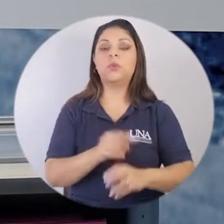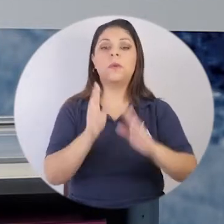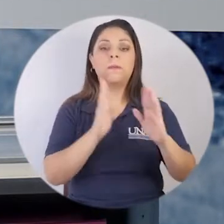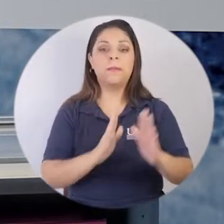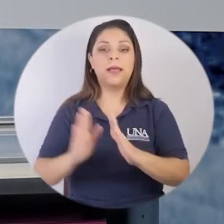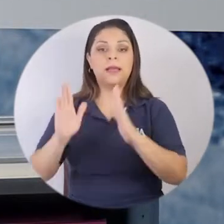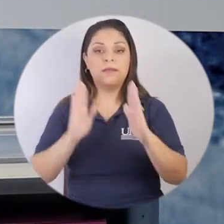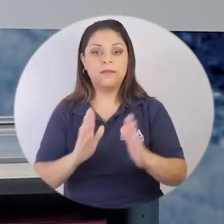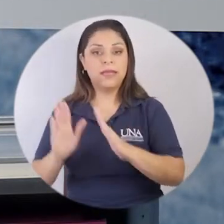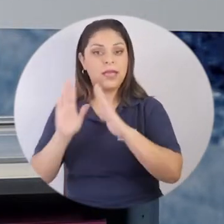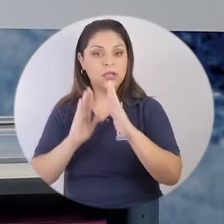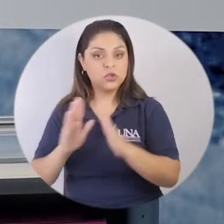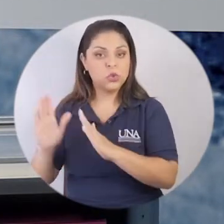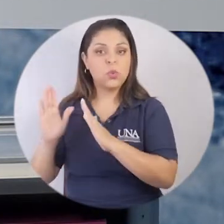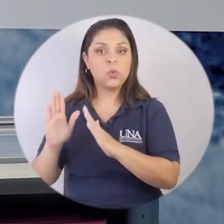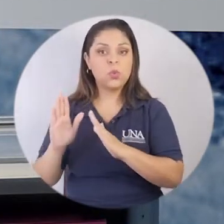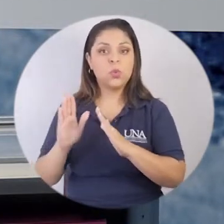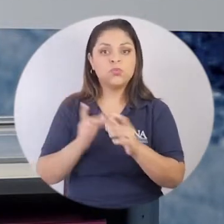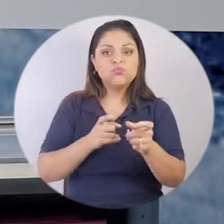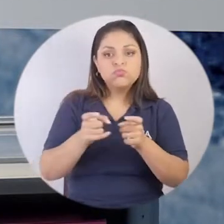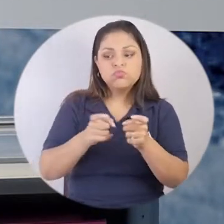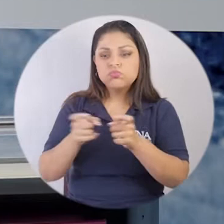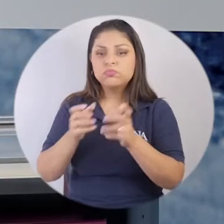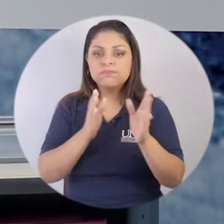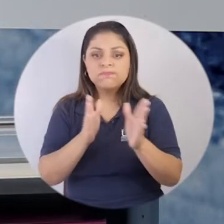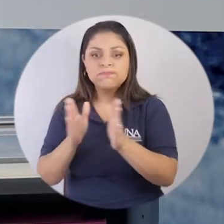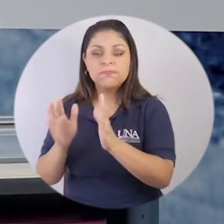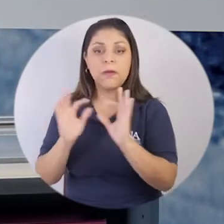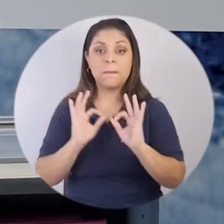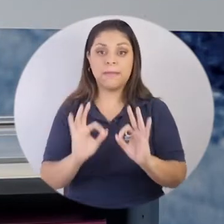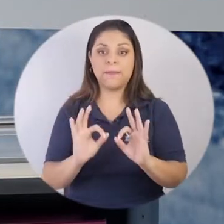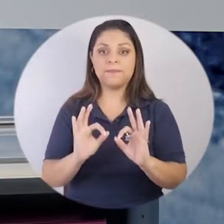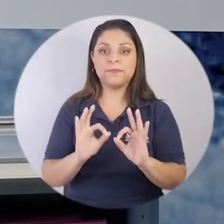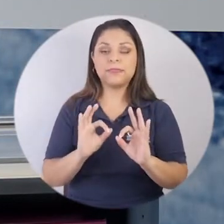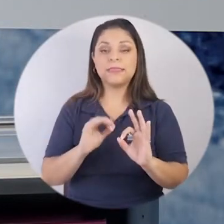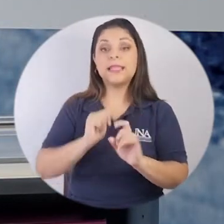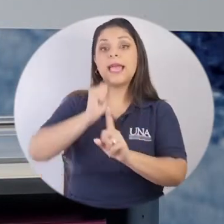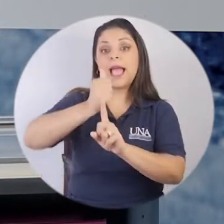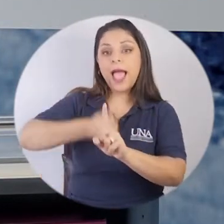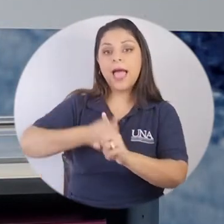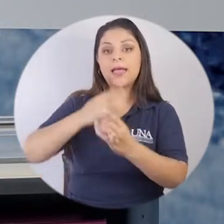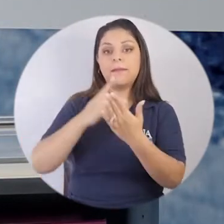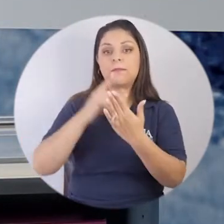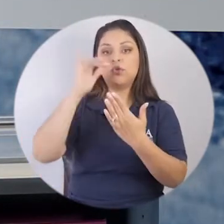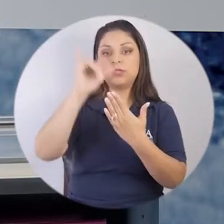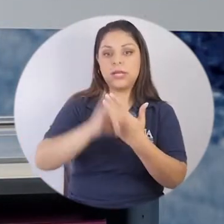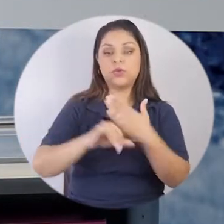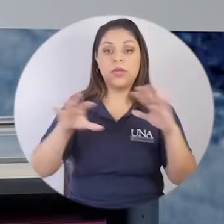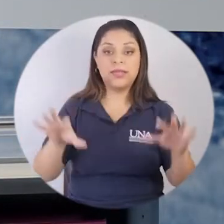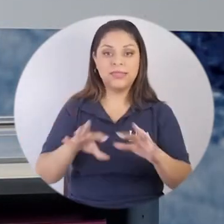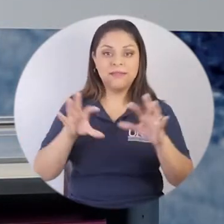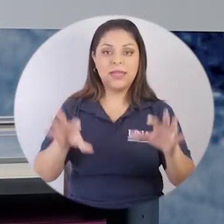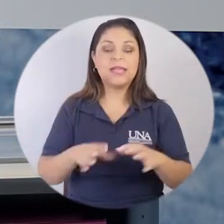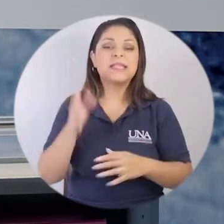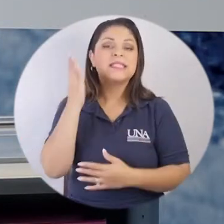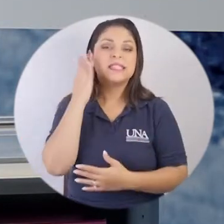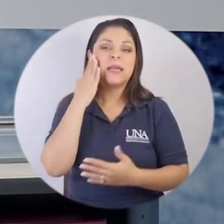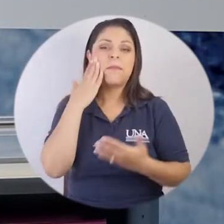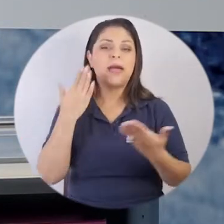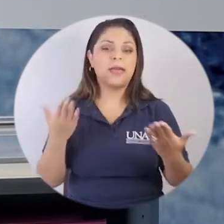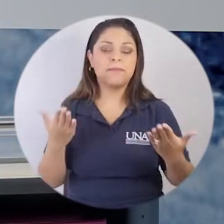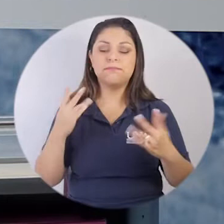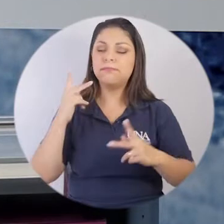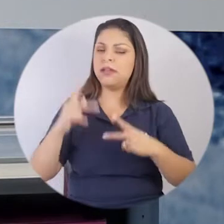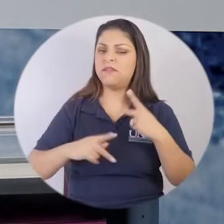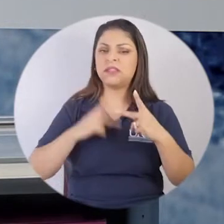la planificación, desde los diferentes, la logística, ¿verdad? Los detalles que implica cada uno de esos proyectos o esas actividades, tengan en cuenta